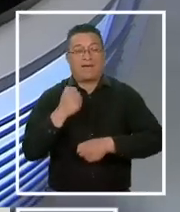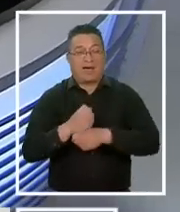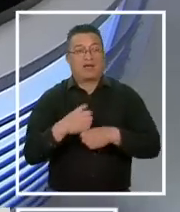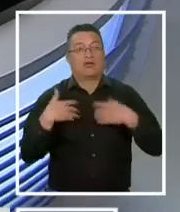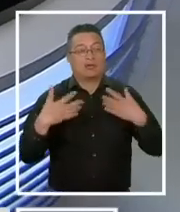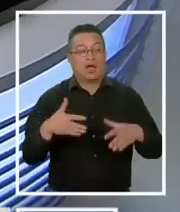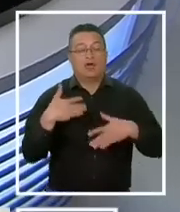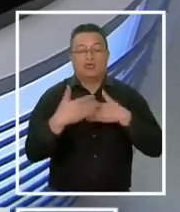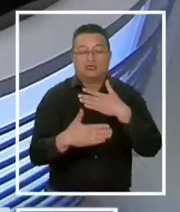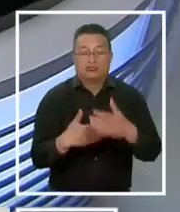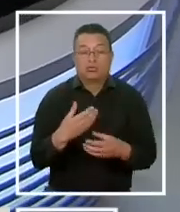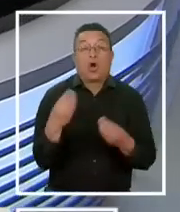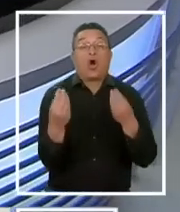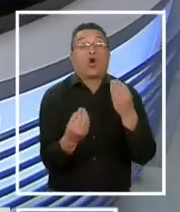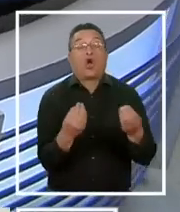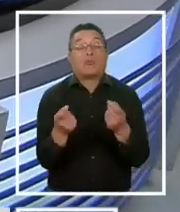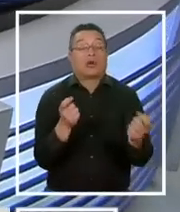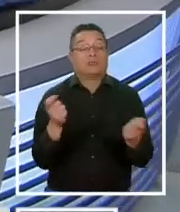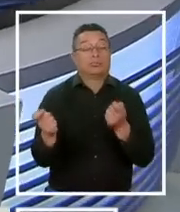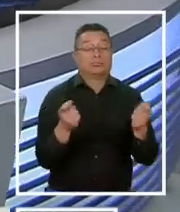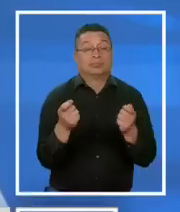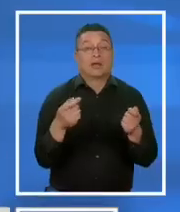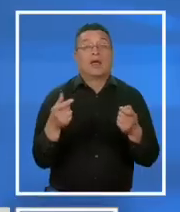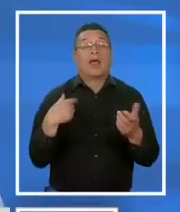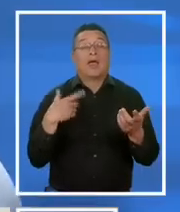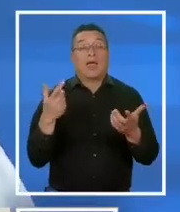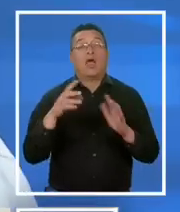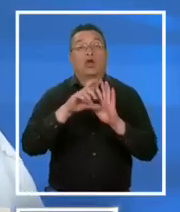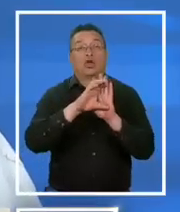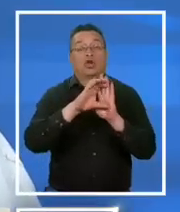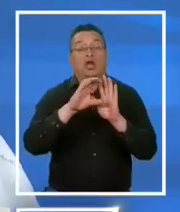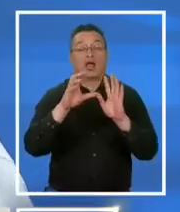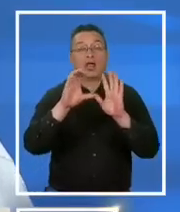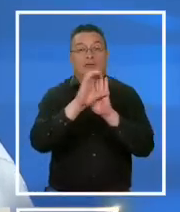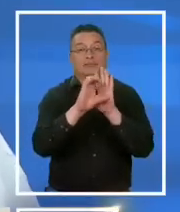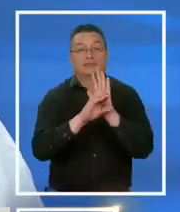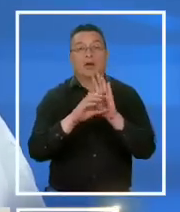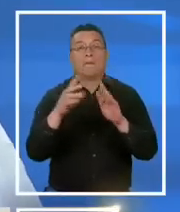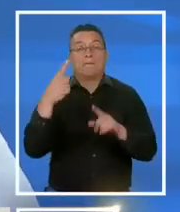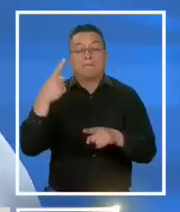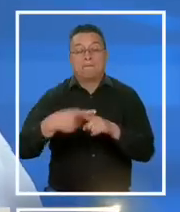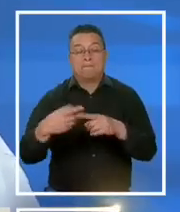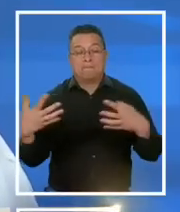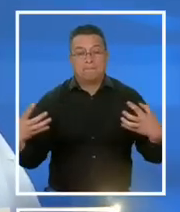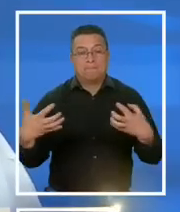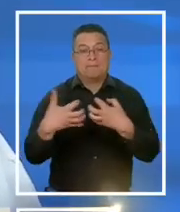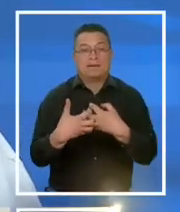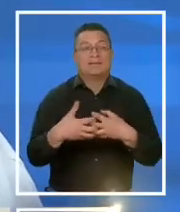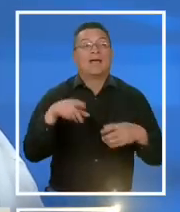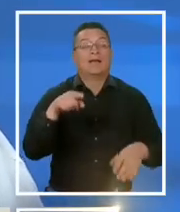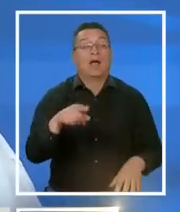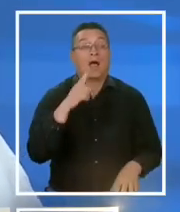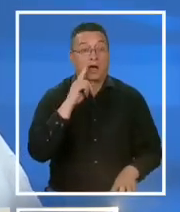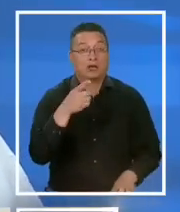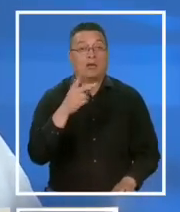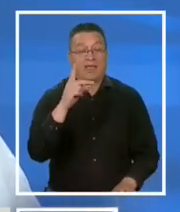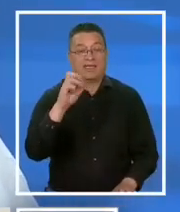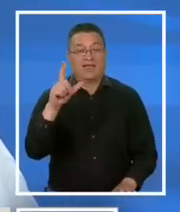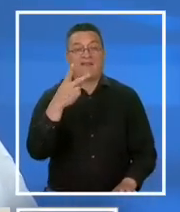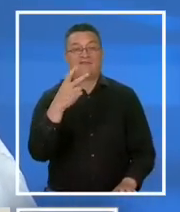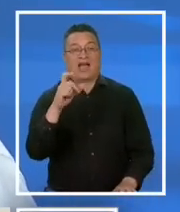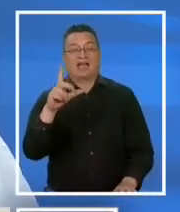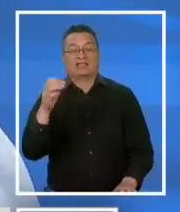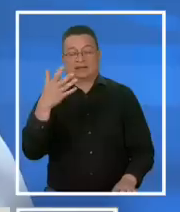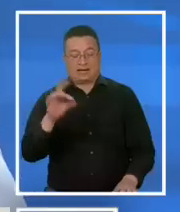en torno como articulábamos una convención mixta Lamentablemente en esto convergencia social tiene fuerza porque Diego Ibáñez todos sabemos el rol que cumple